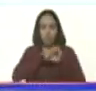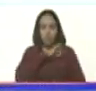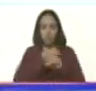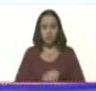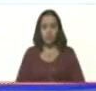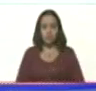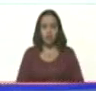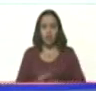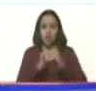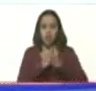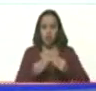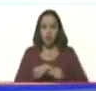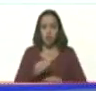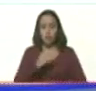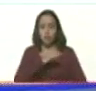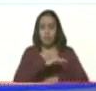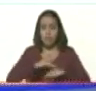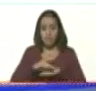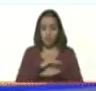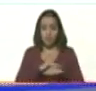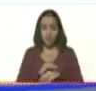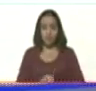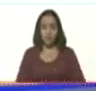a todas las ministras,